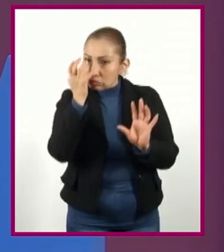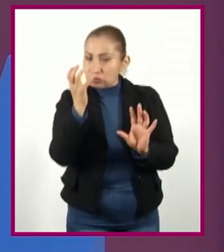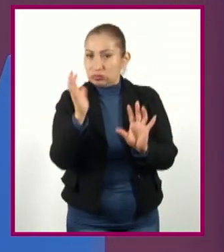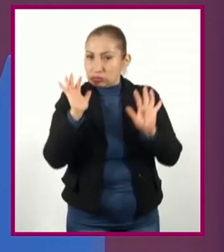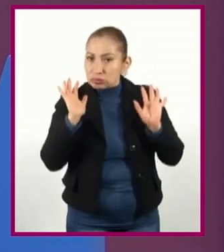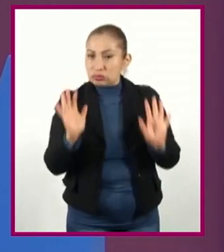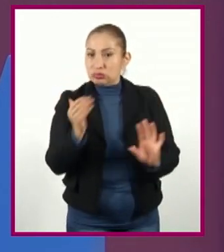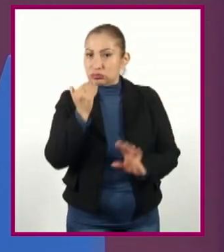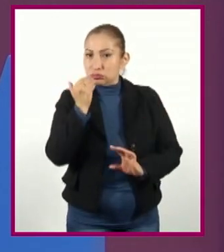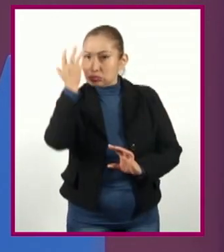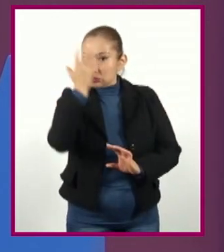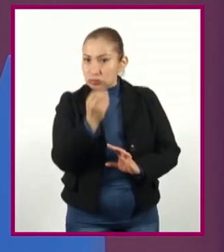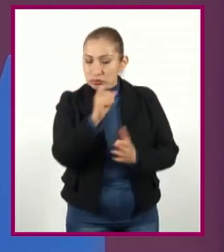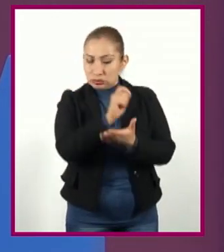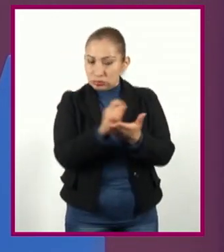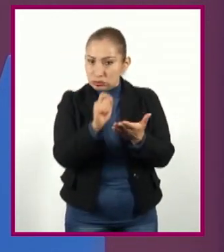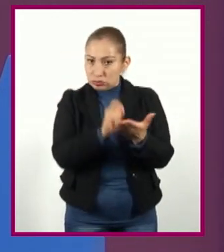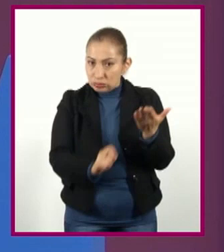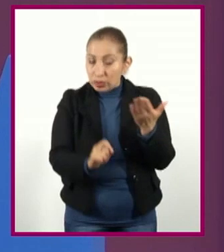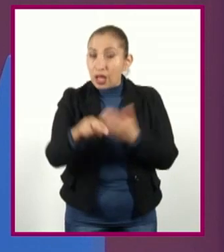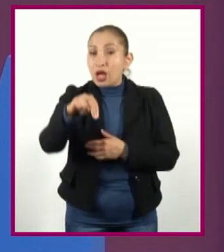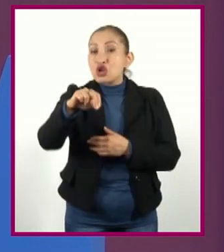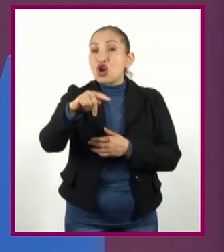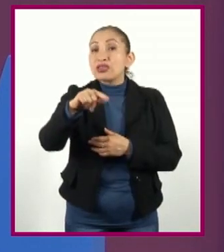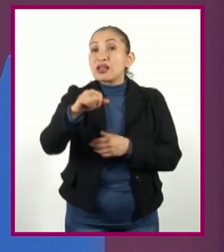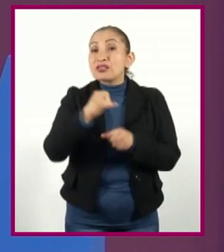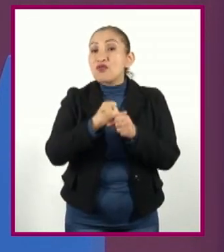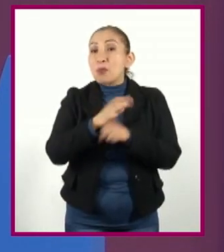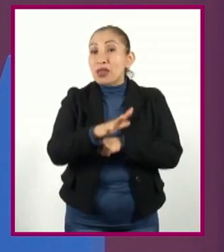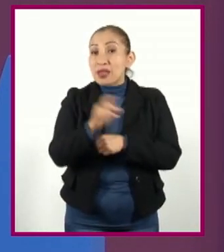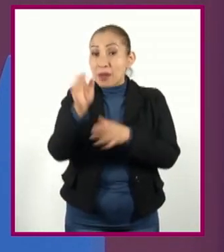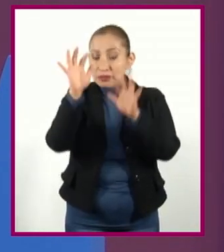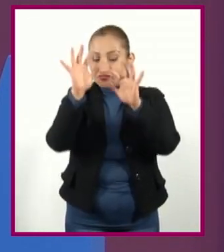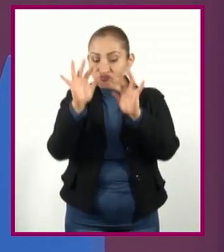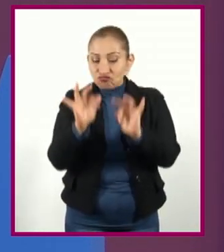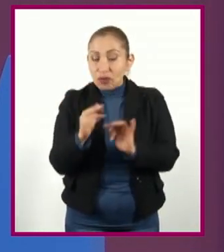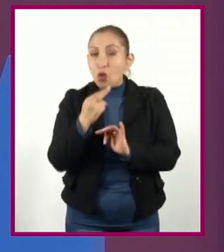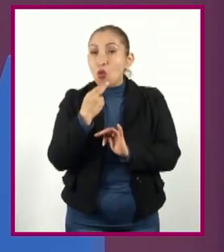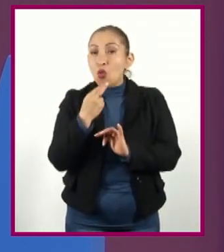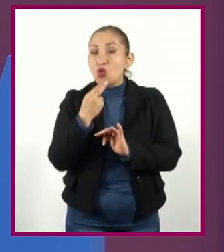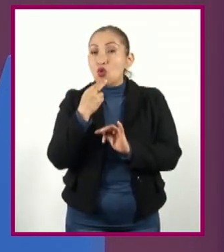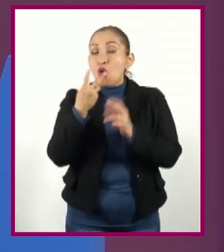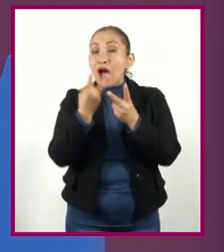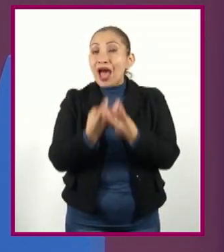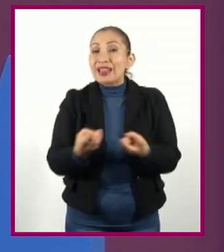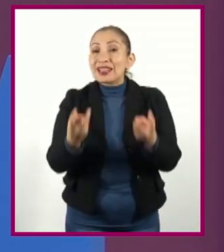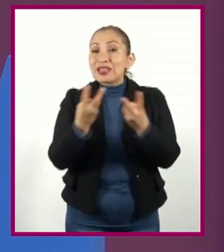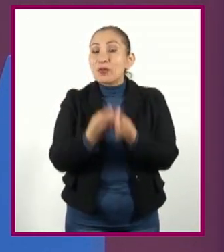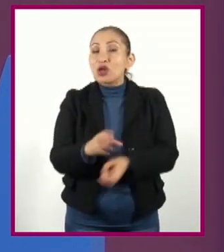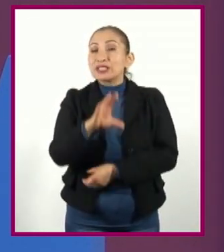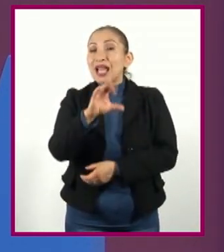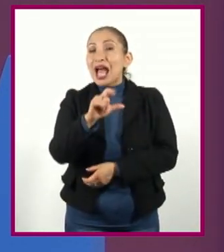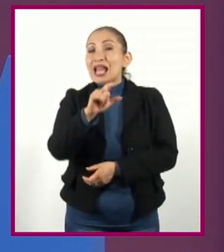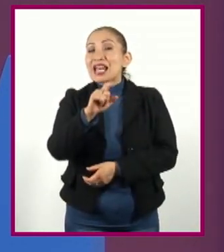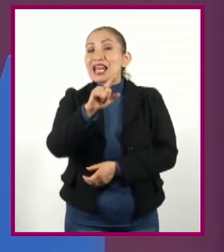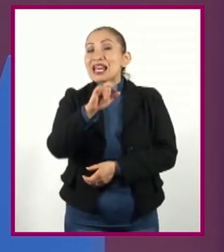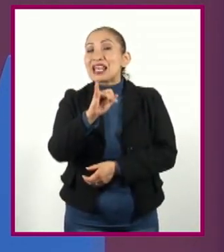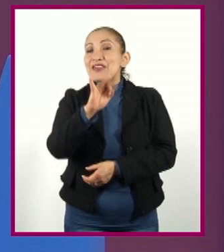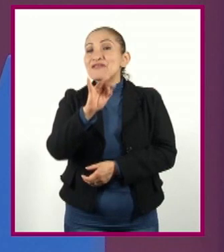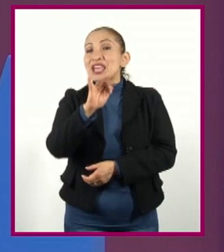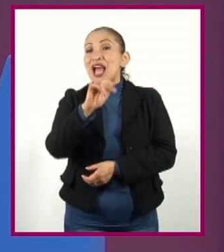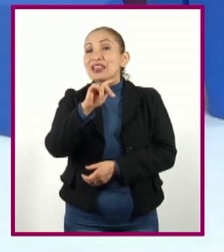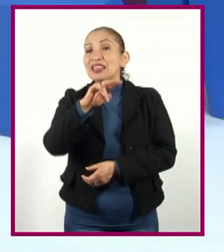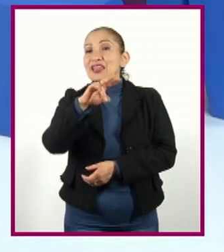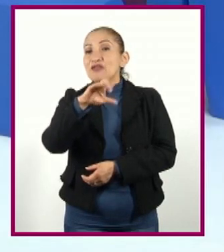Asimismo, en la redacción de las notas informativas es importante el uso de adjetivos calificativos y frases